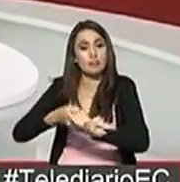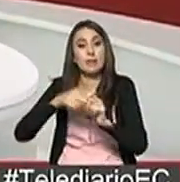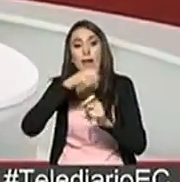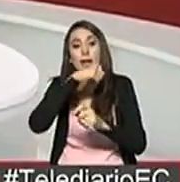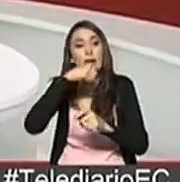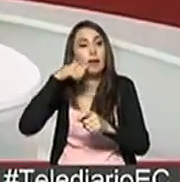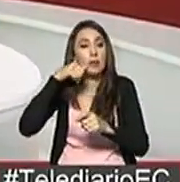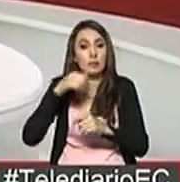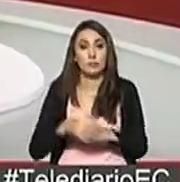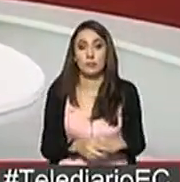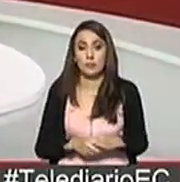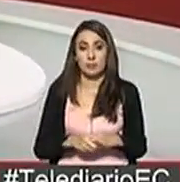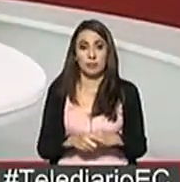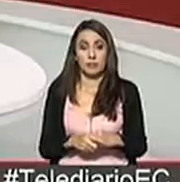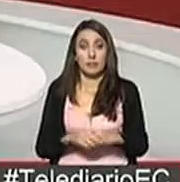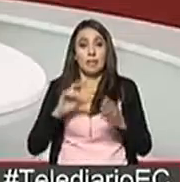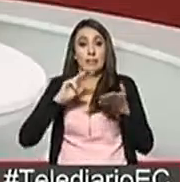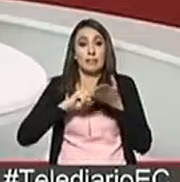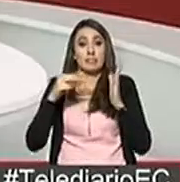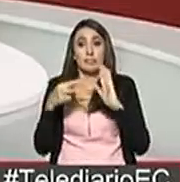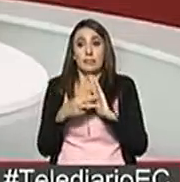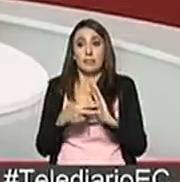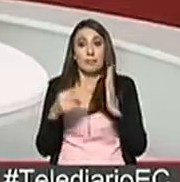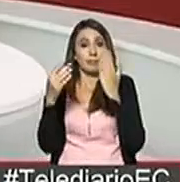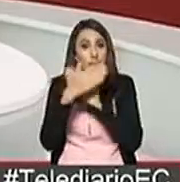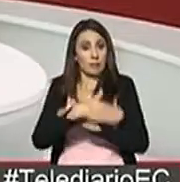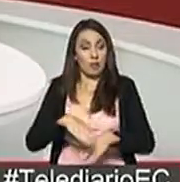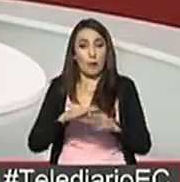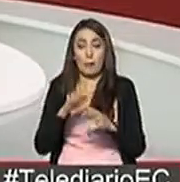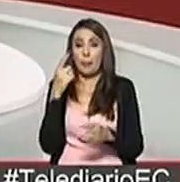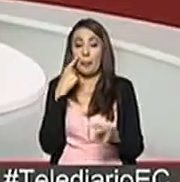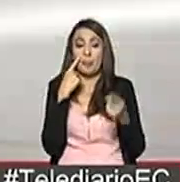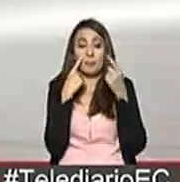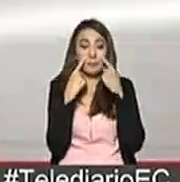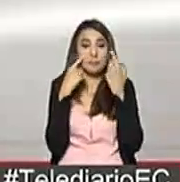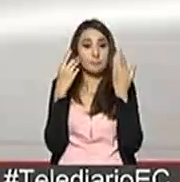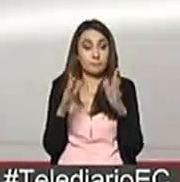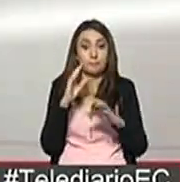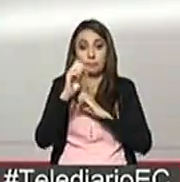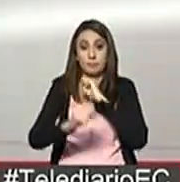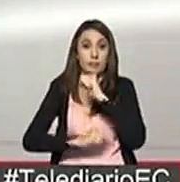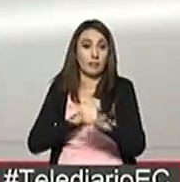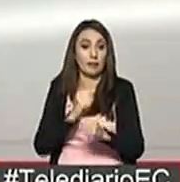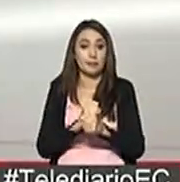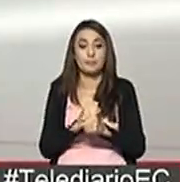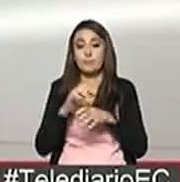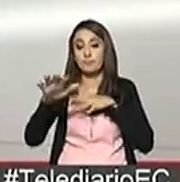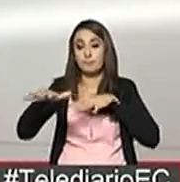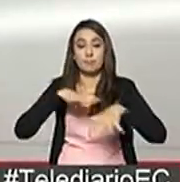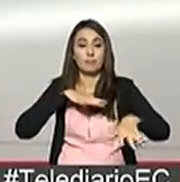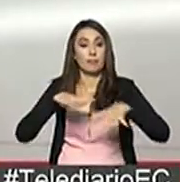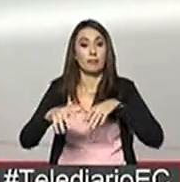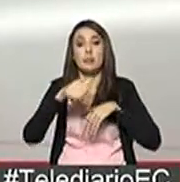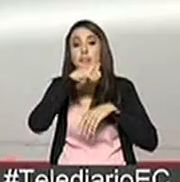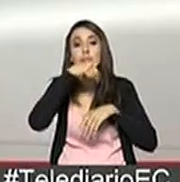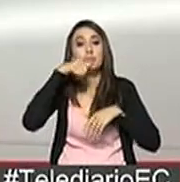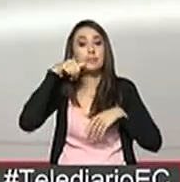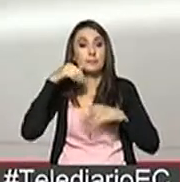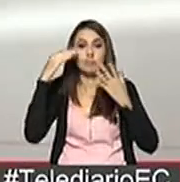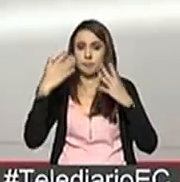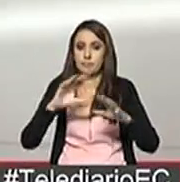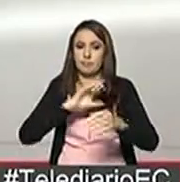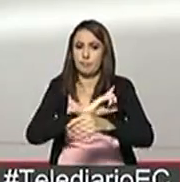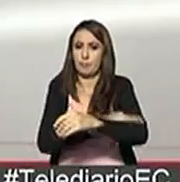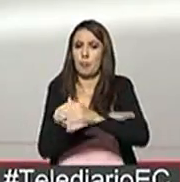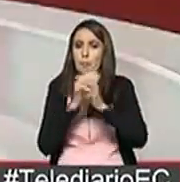Cervecerías del Ecuador. Es decir, hemos visto y hemos evidenciado que en estos años la actividad de la cervecería artesanal ha tomado fuerza,